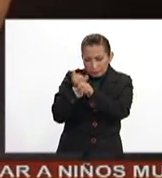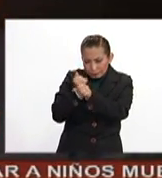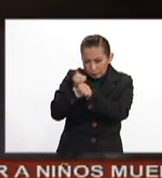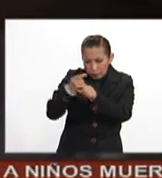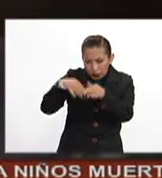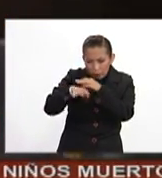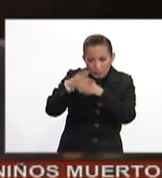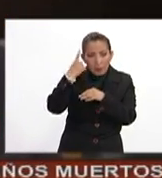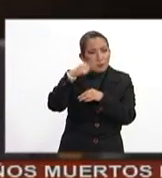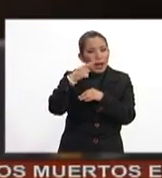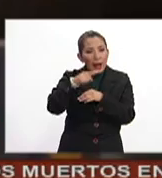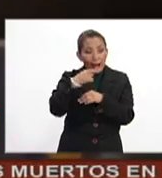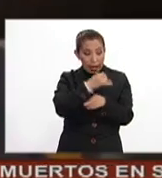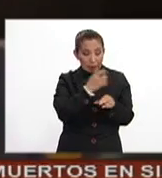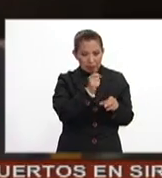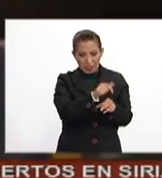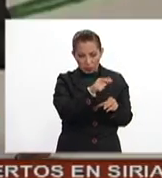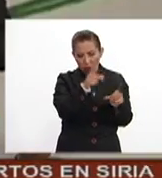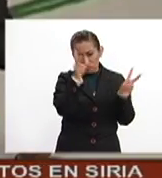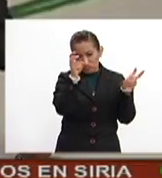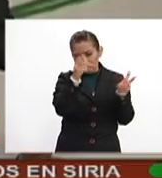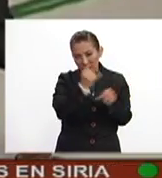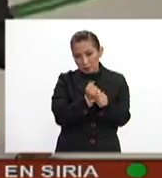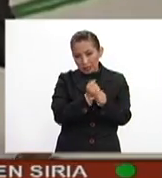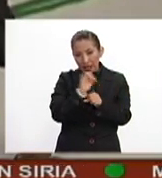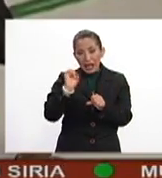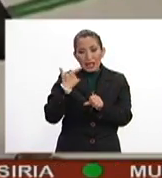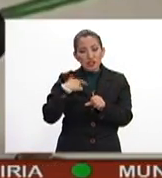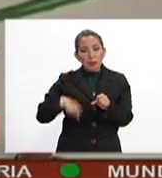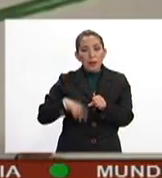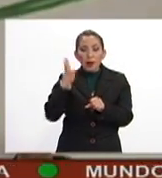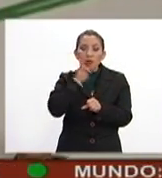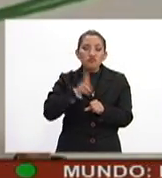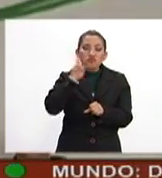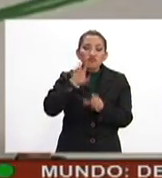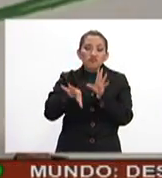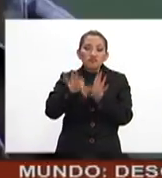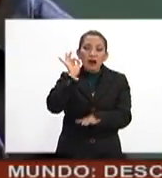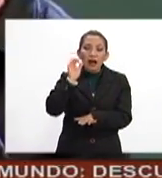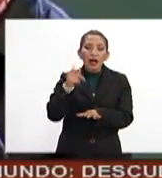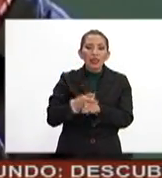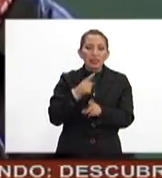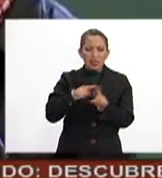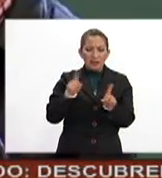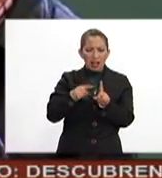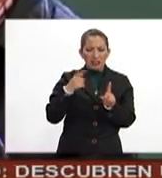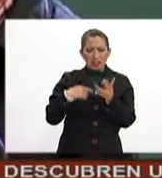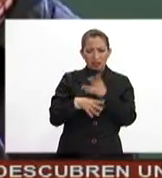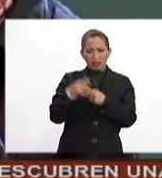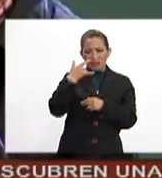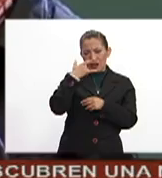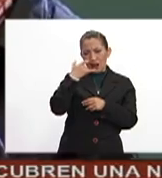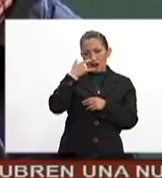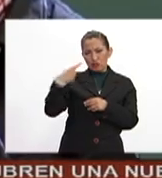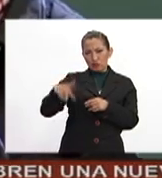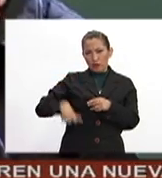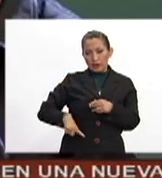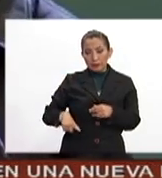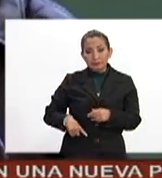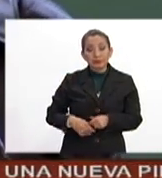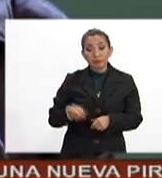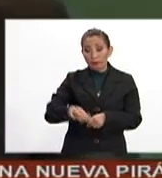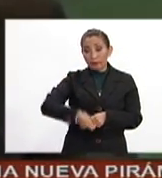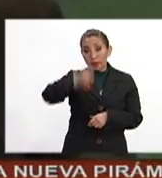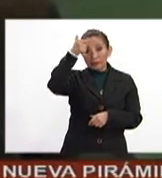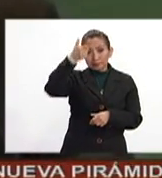con motivos de las investigaciones en contra del exgobernador para buscar evidencias de la serie de irregularidades durante su administración. Esta